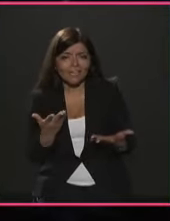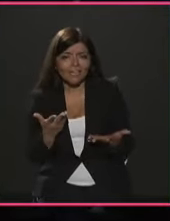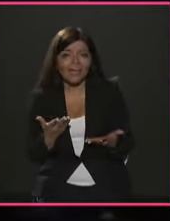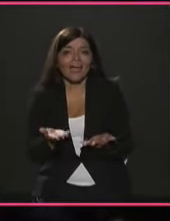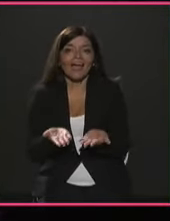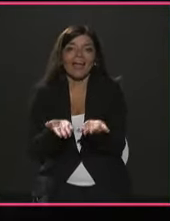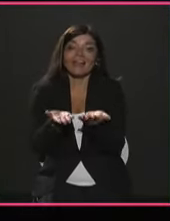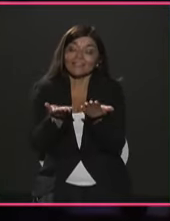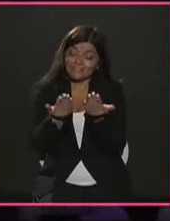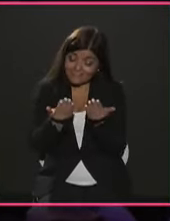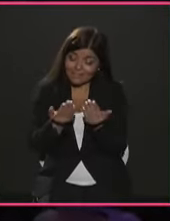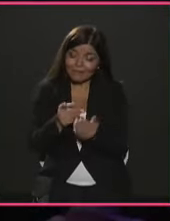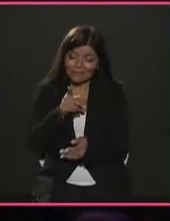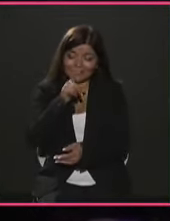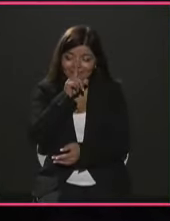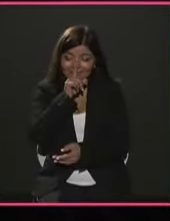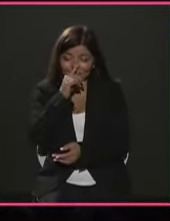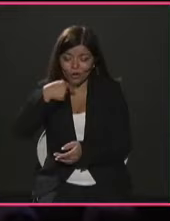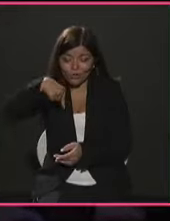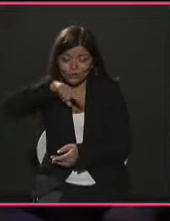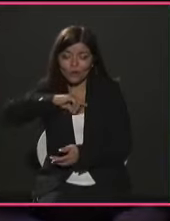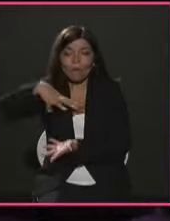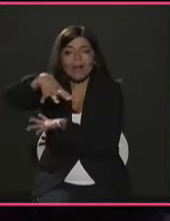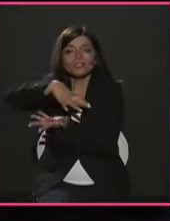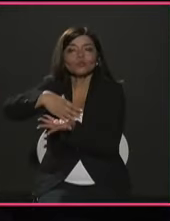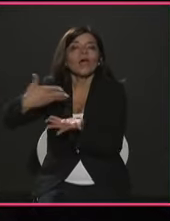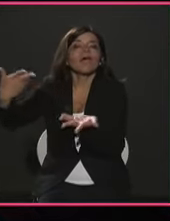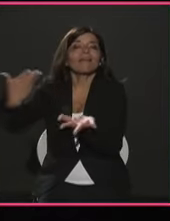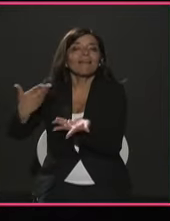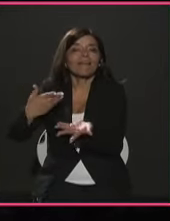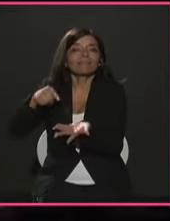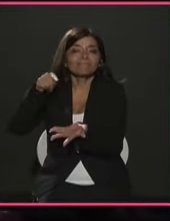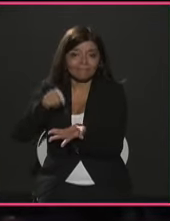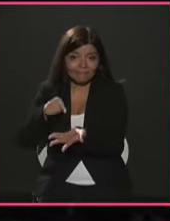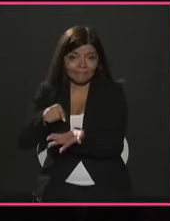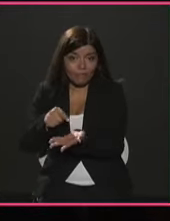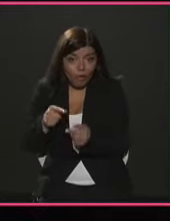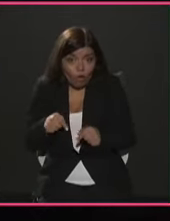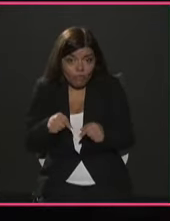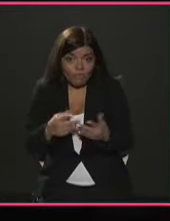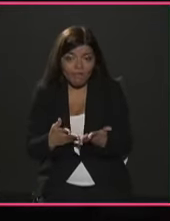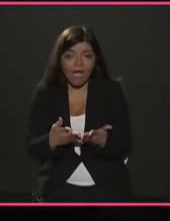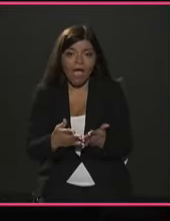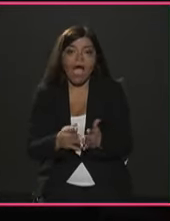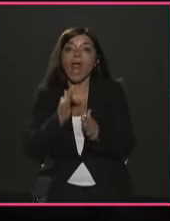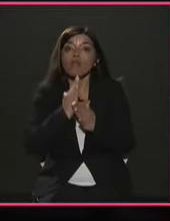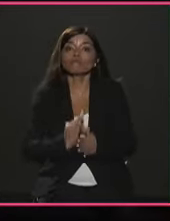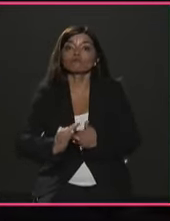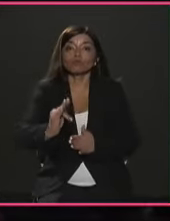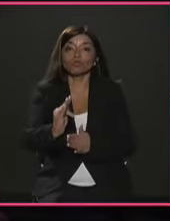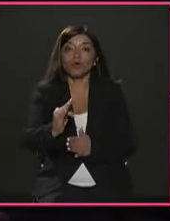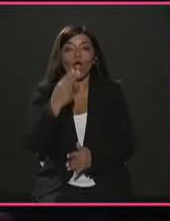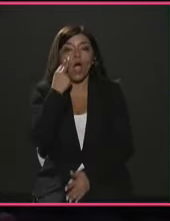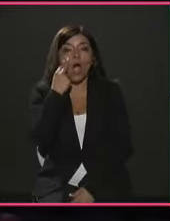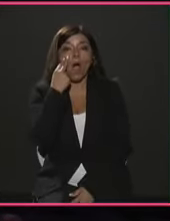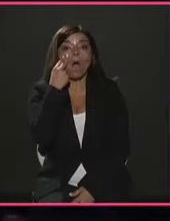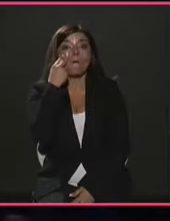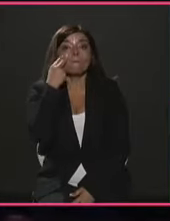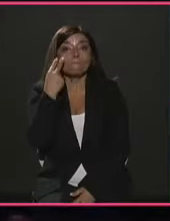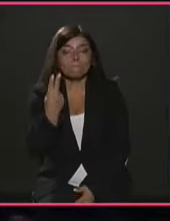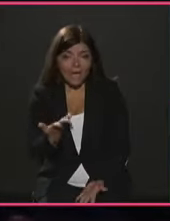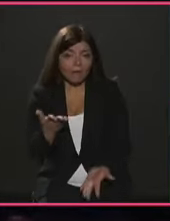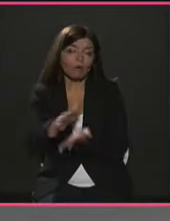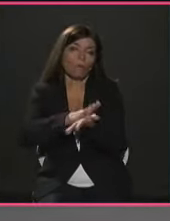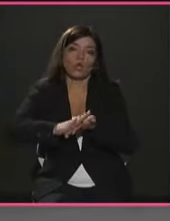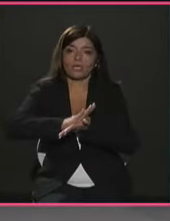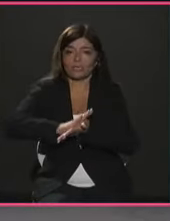necesariamente tiene esta pregunta sobre las ciudades hoy y probablemente en el futuro y veamos